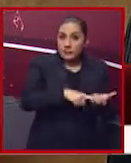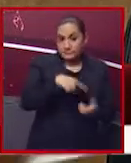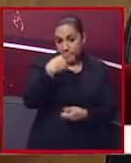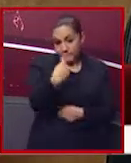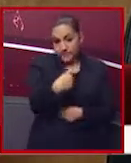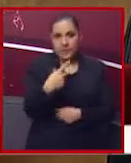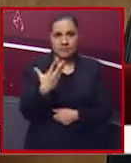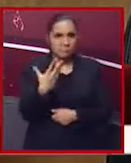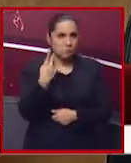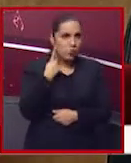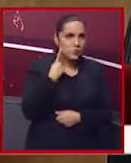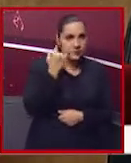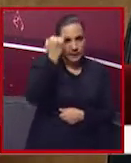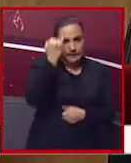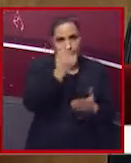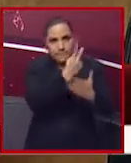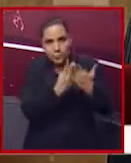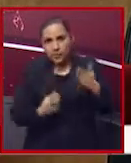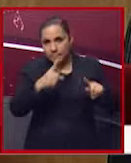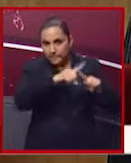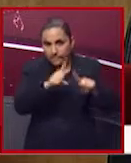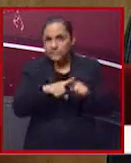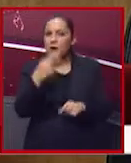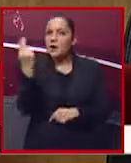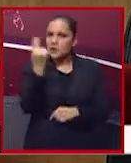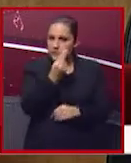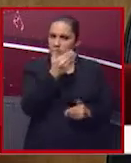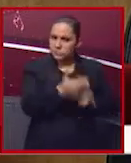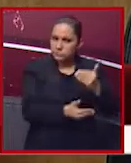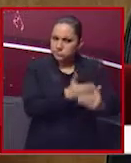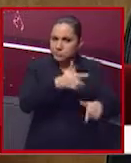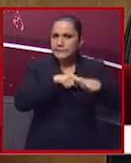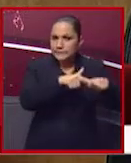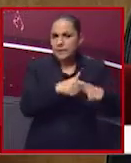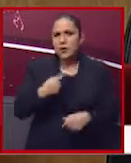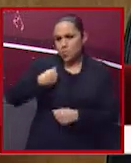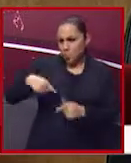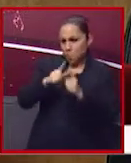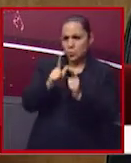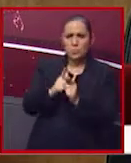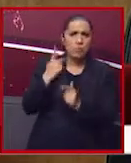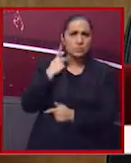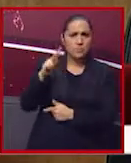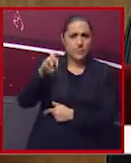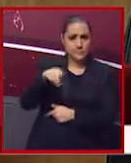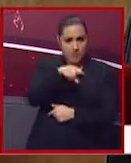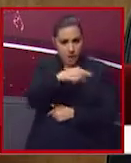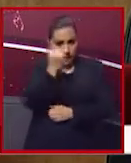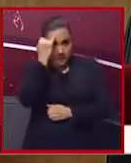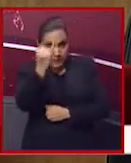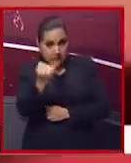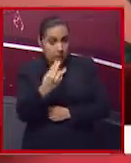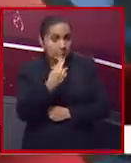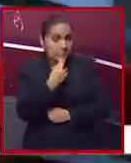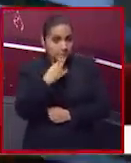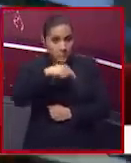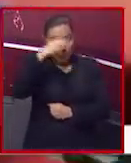queremos contribuir a promover y respaldar aquellas políticas públicas que impulsen el crecimiento y el desarrollo de nuestro